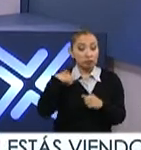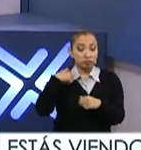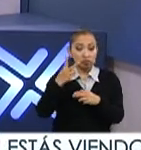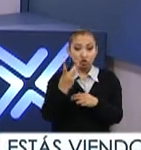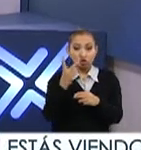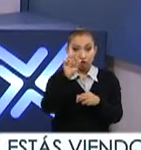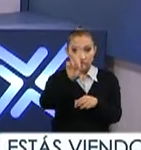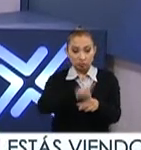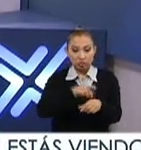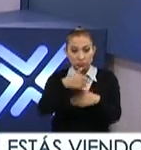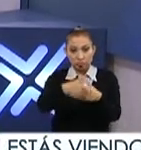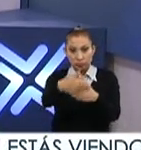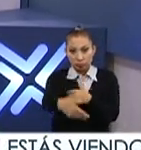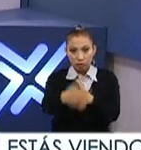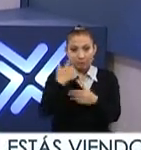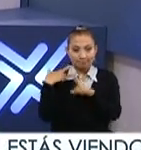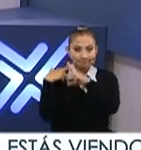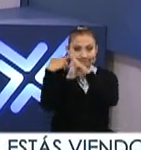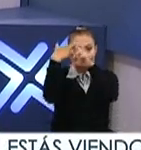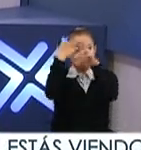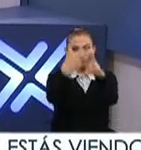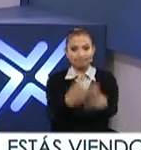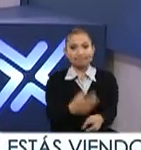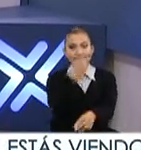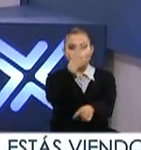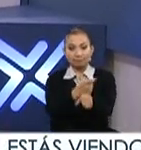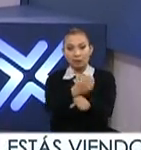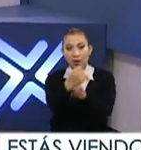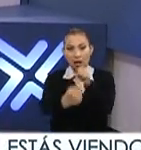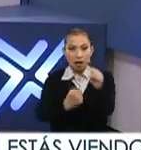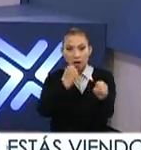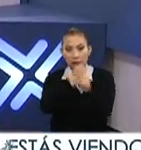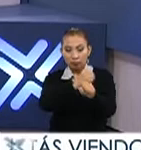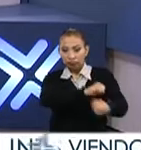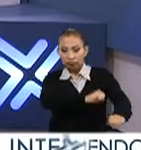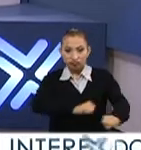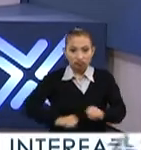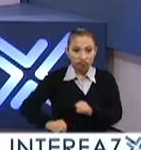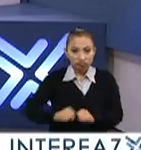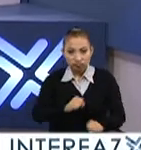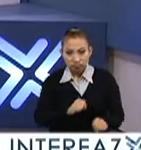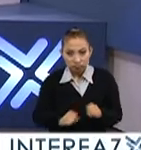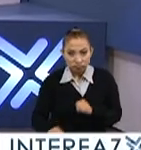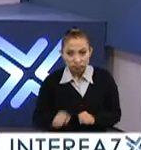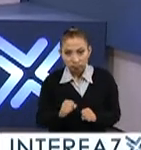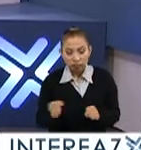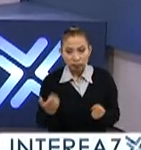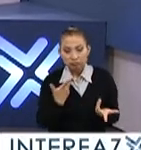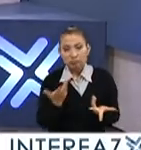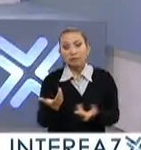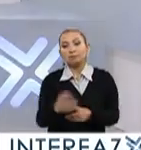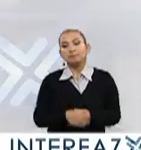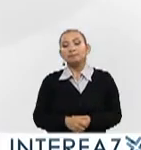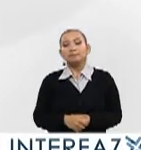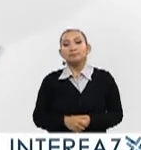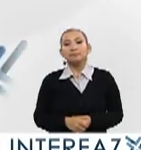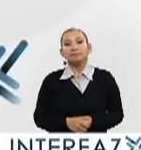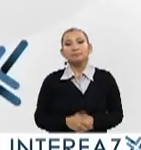mañana se conmemora este primer año de los desastres que causaron el